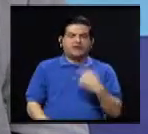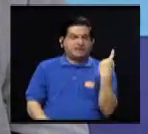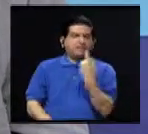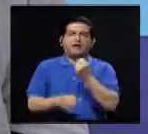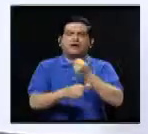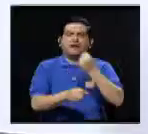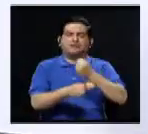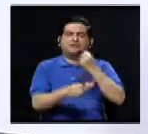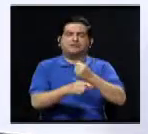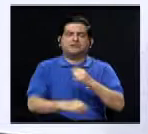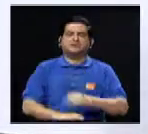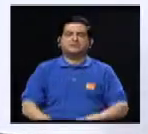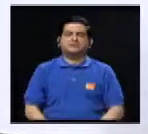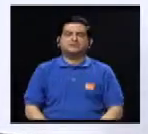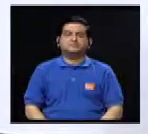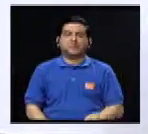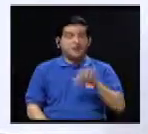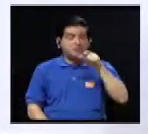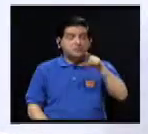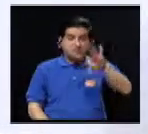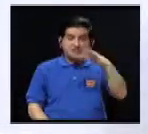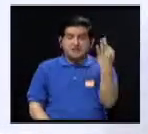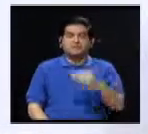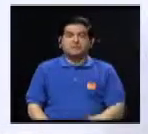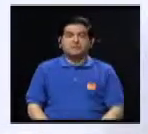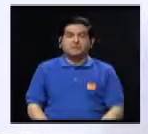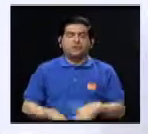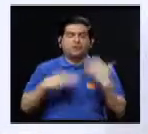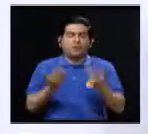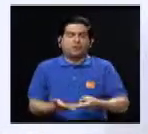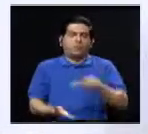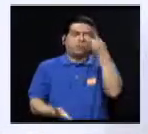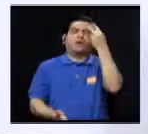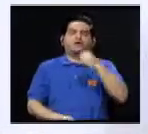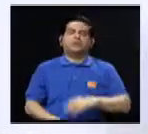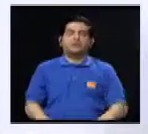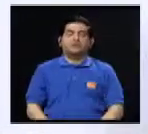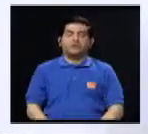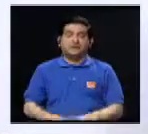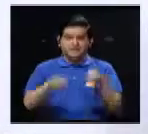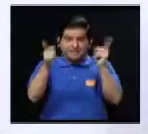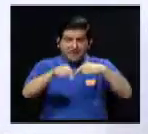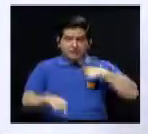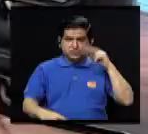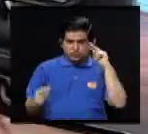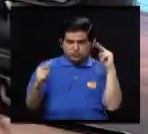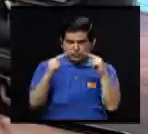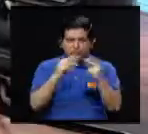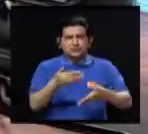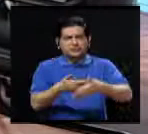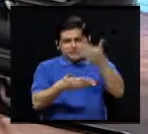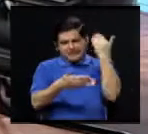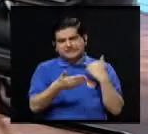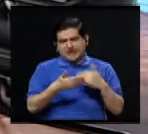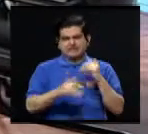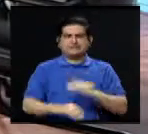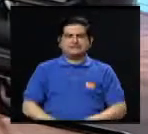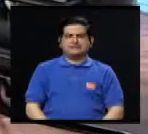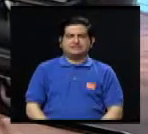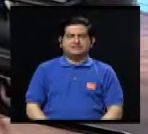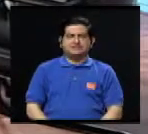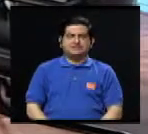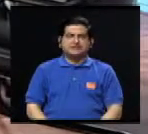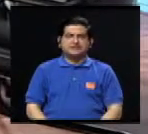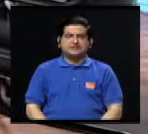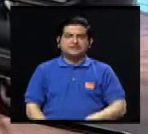que hace, y pues sí, así fue bastante enriquecedor. Sí, de hecho yo las conocí desde antes, desde